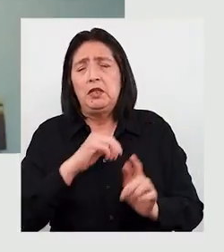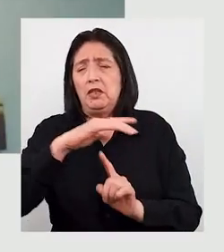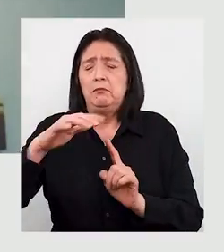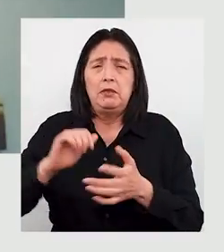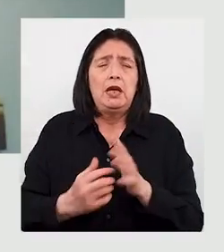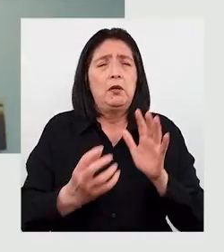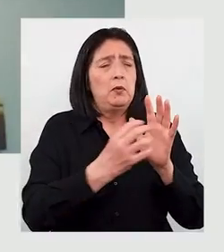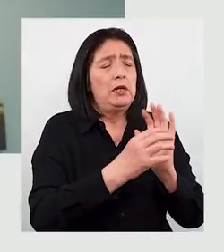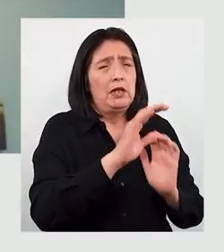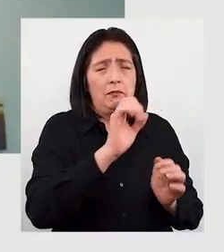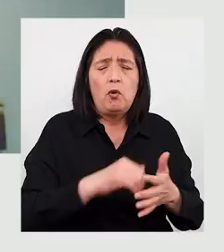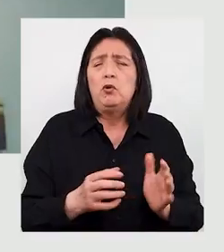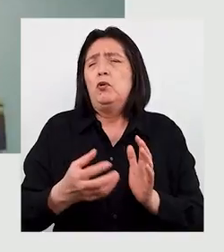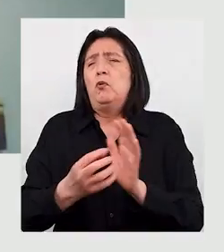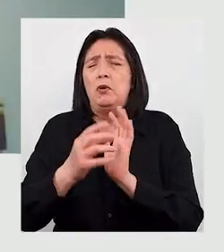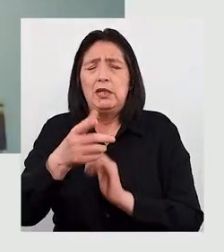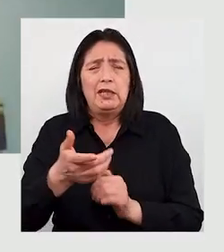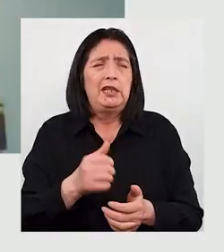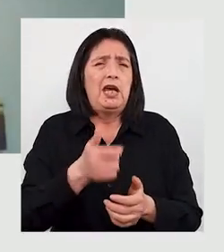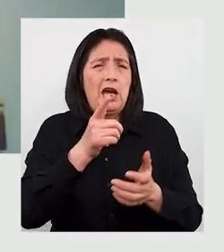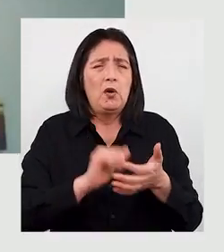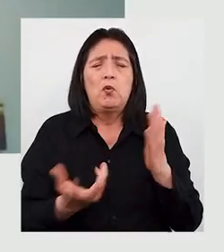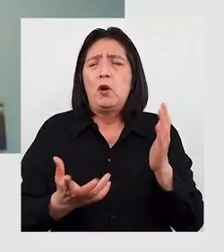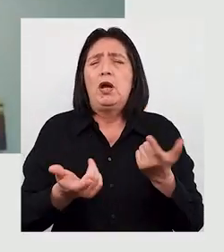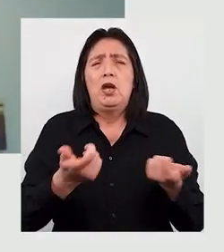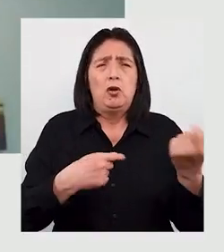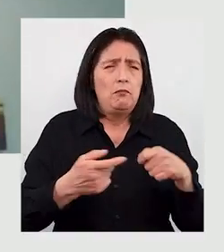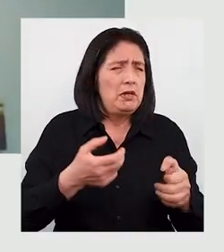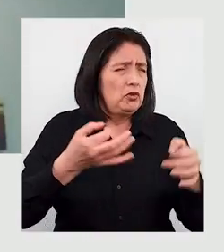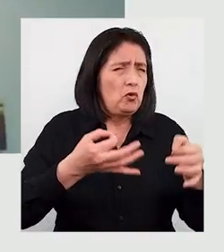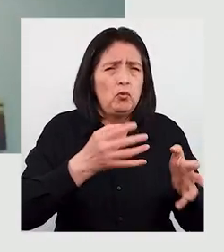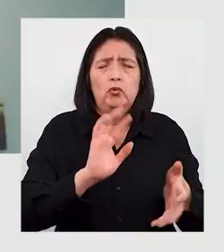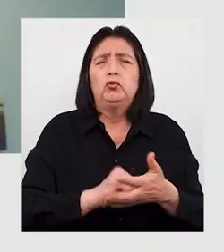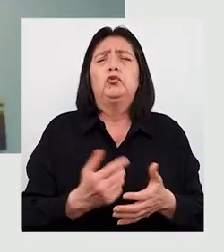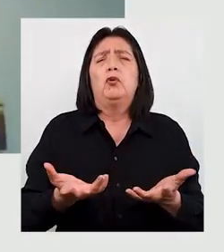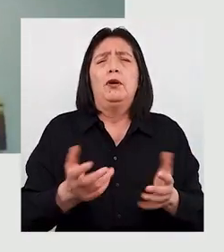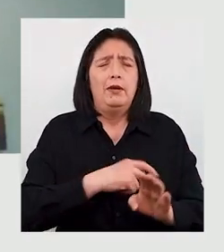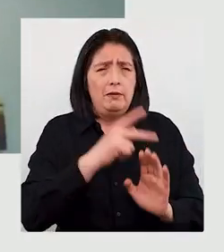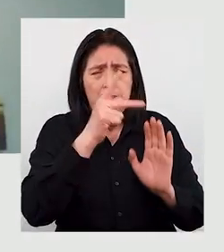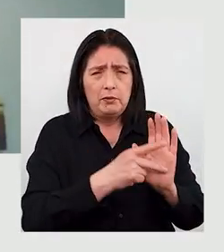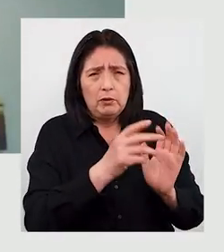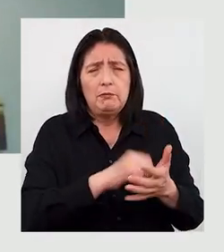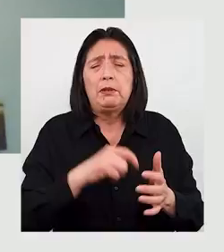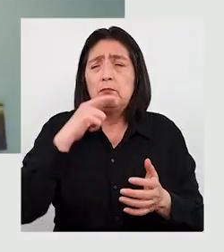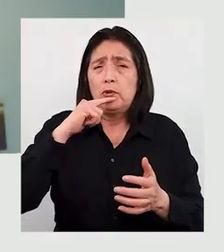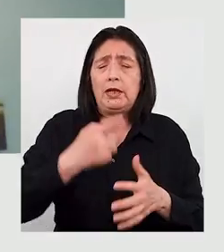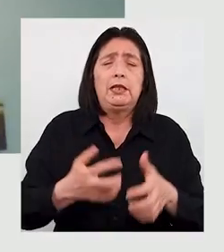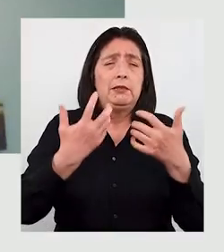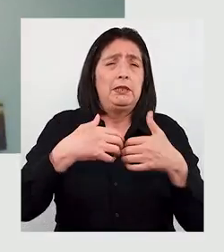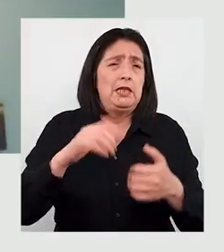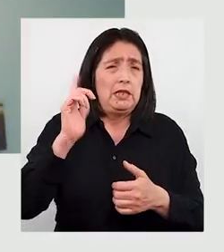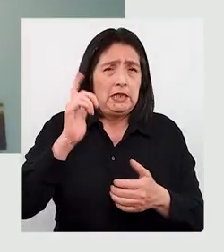del carbono, huella hídrica, comercio justo, el programa para mujeres